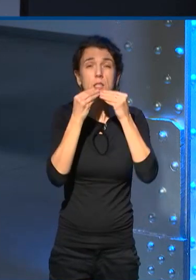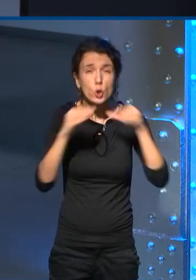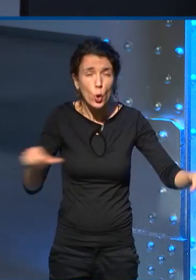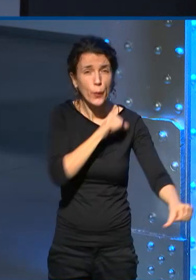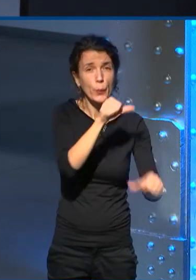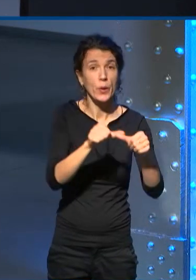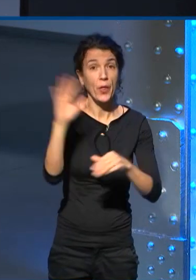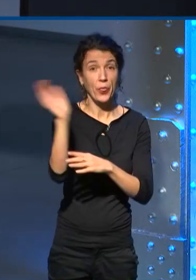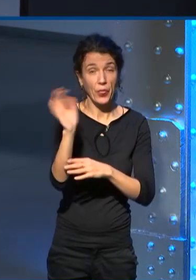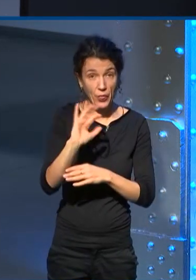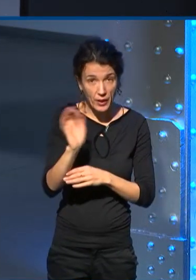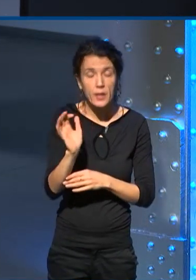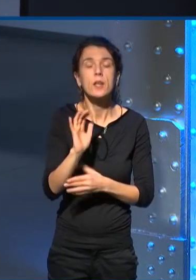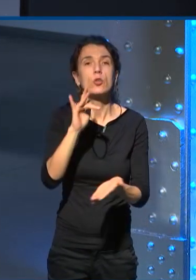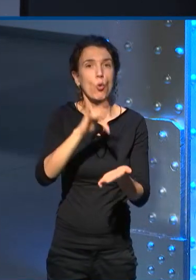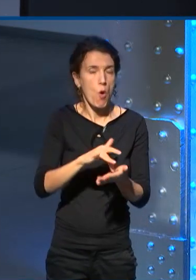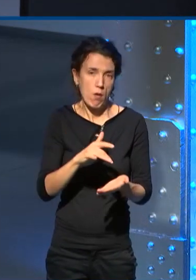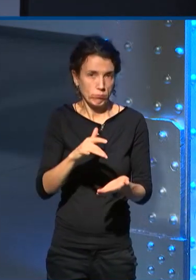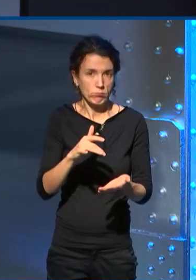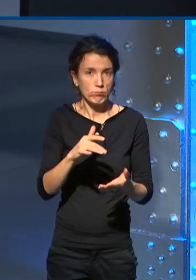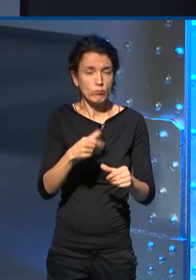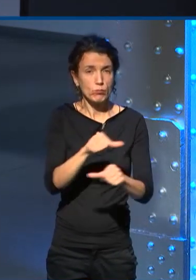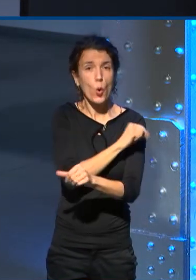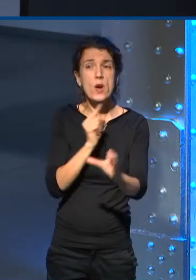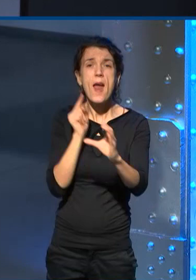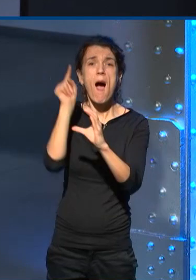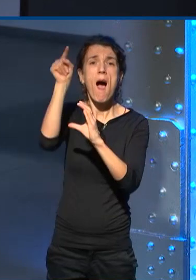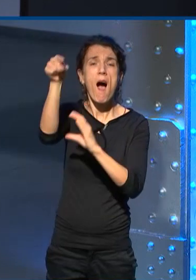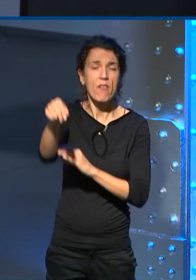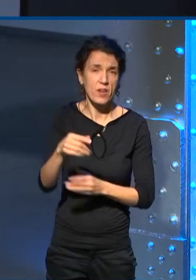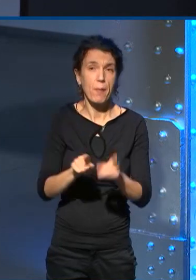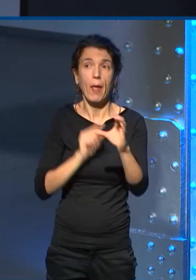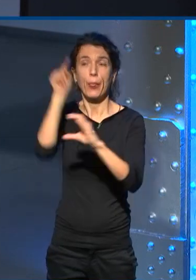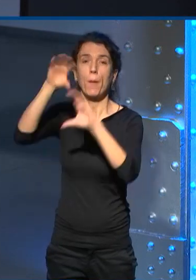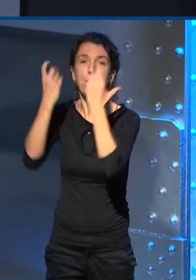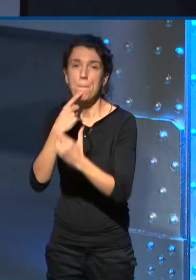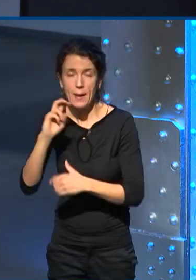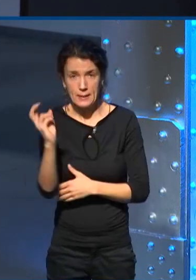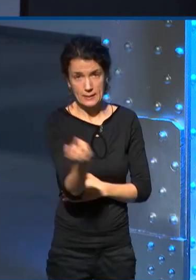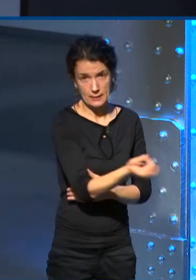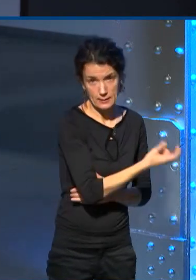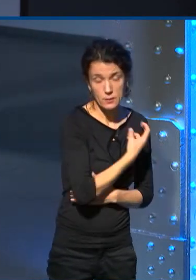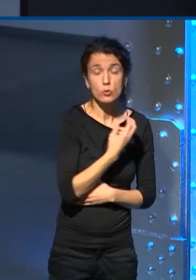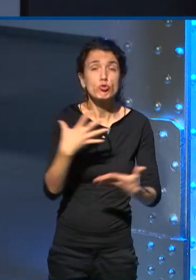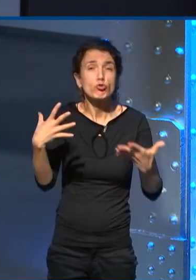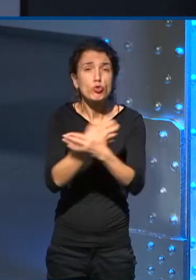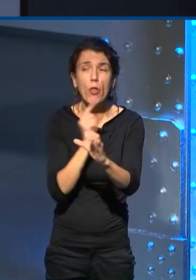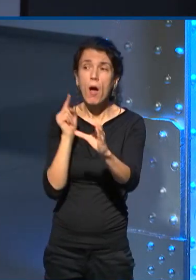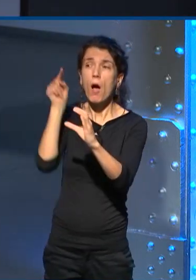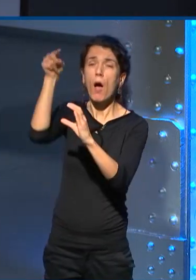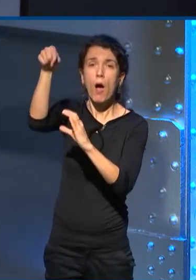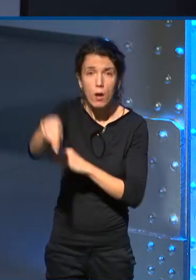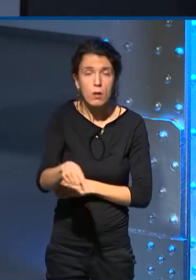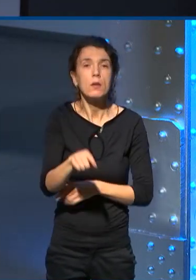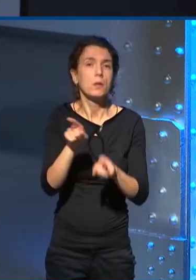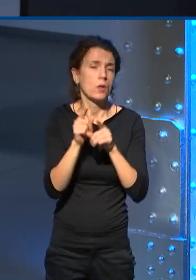cine, pues se han montado determinadas naves, pues para ir a Marte, etcétera. Y todas estas naves para ir a Marte, pues